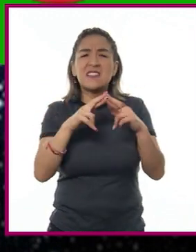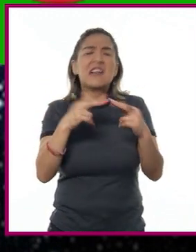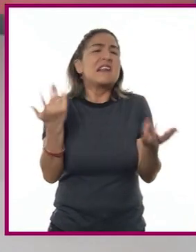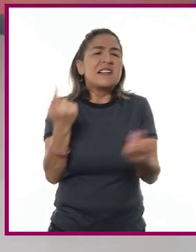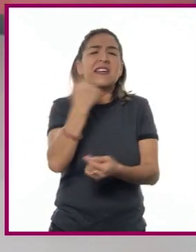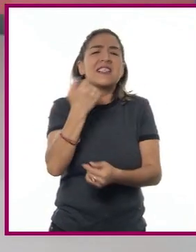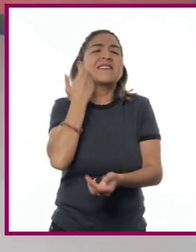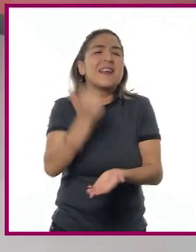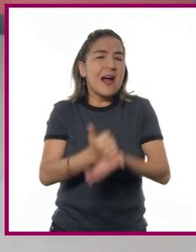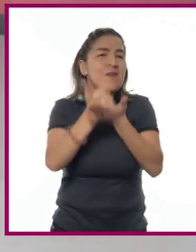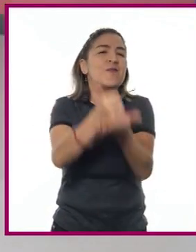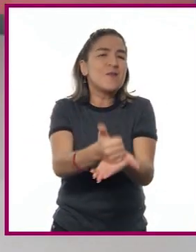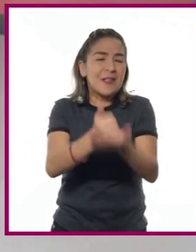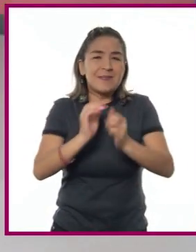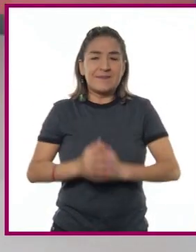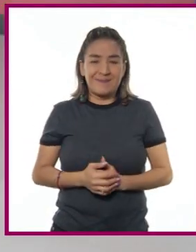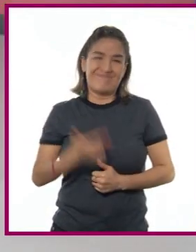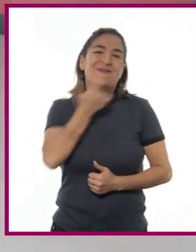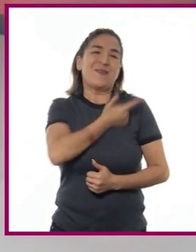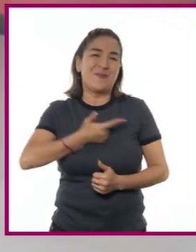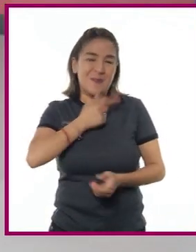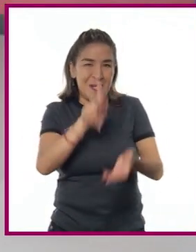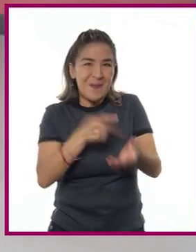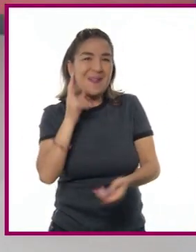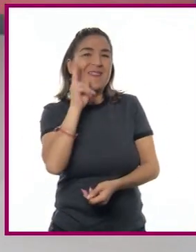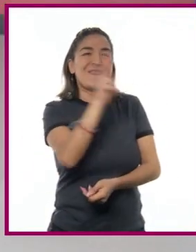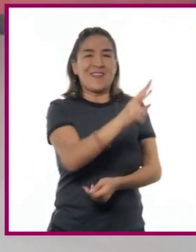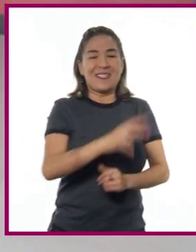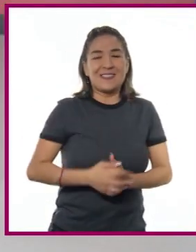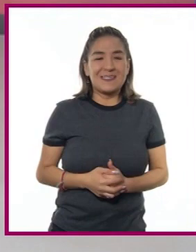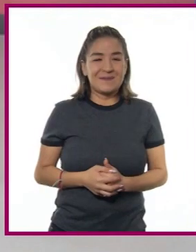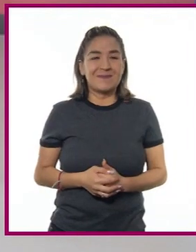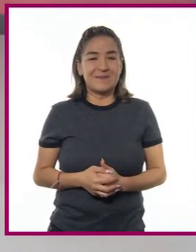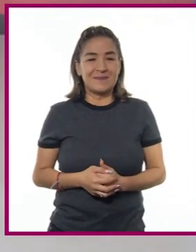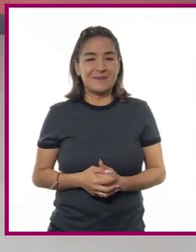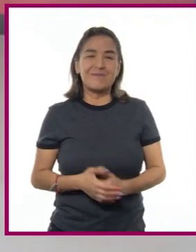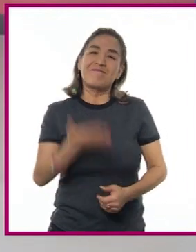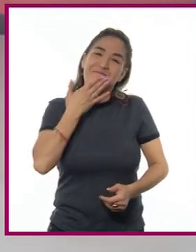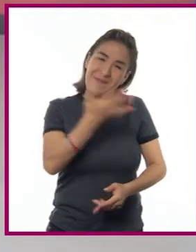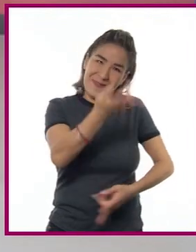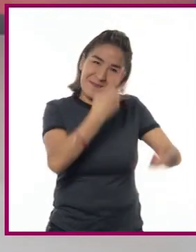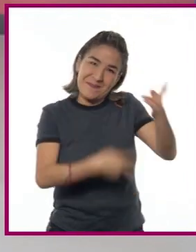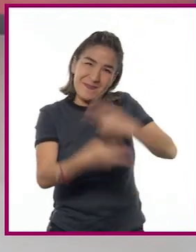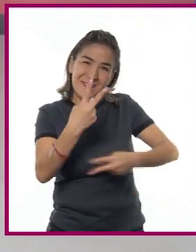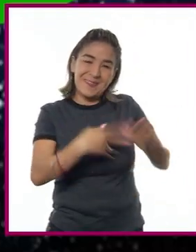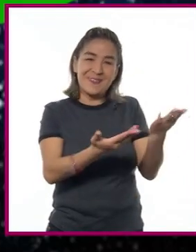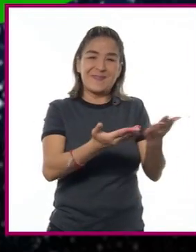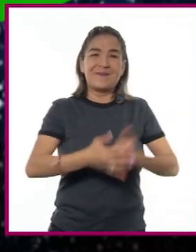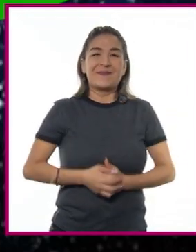ayudar? Qué gusto volver a verlos, queridos isótopos. Sean bienvenidos.